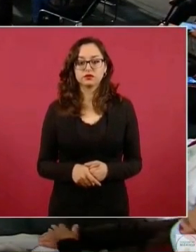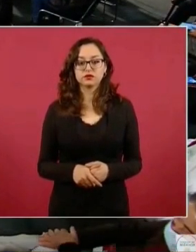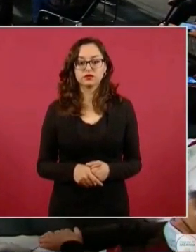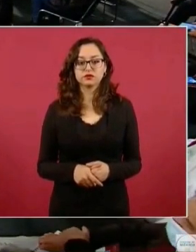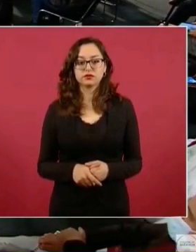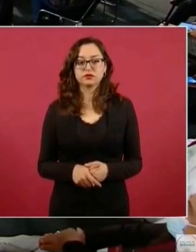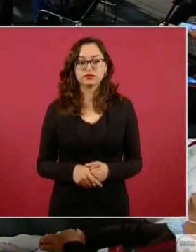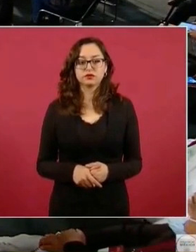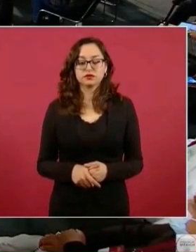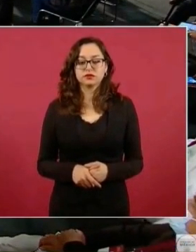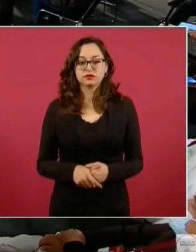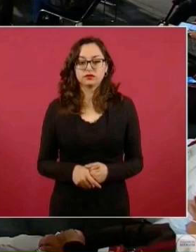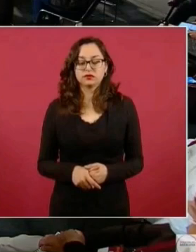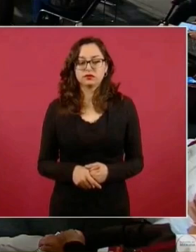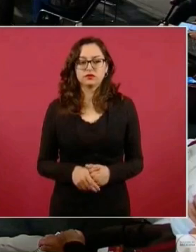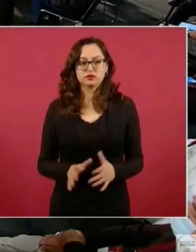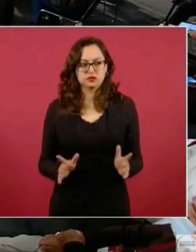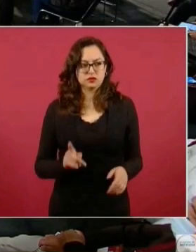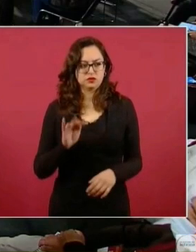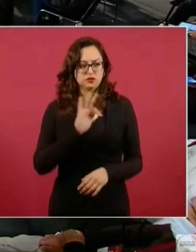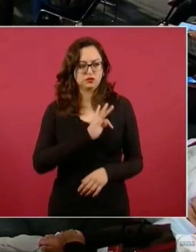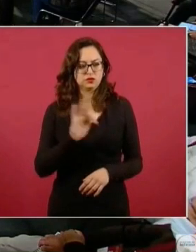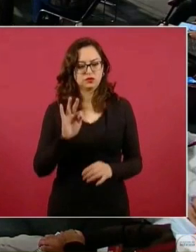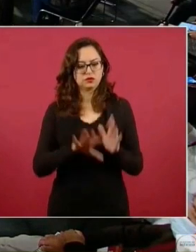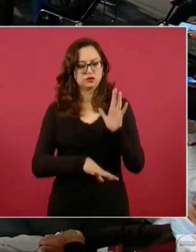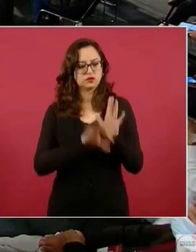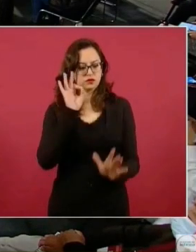a ver si se consigue el video,